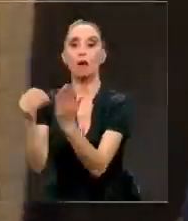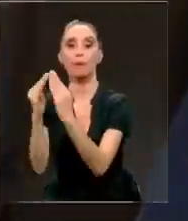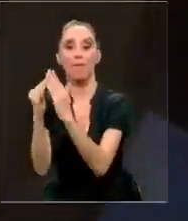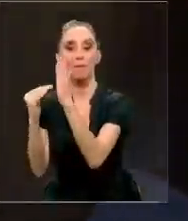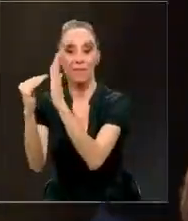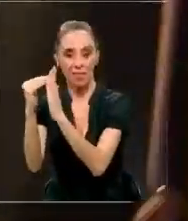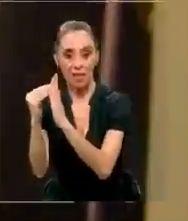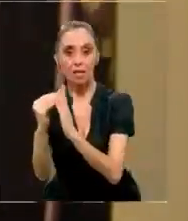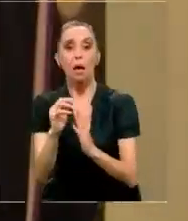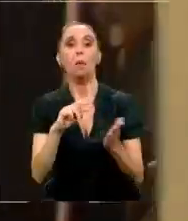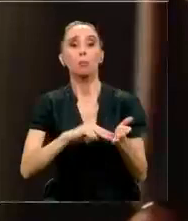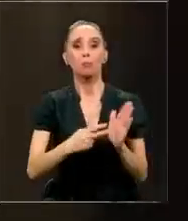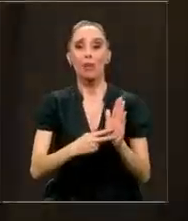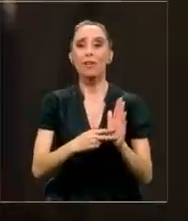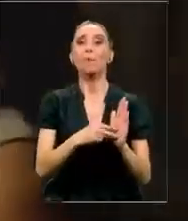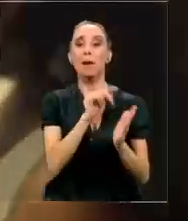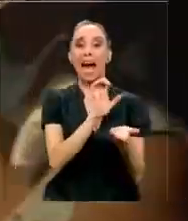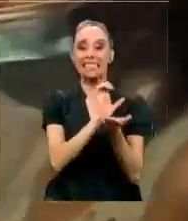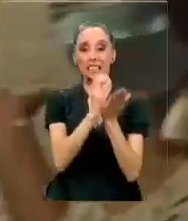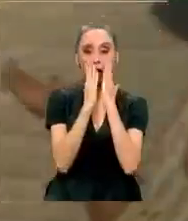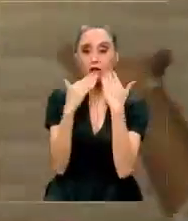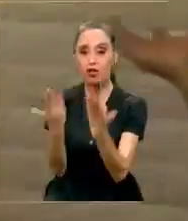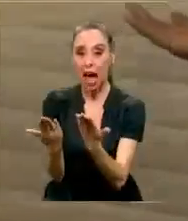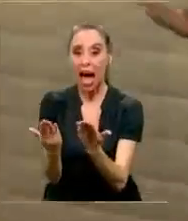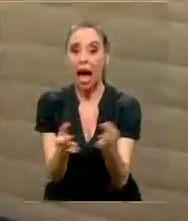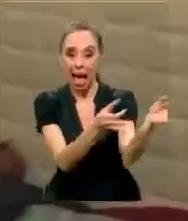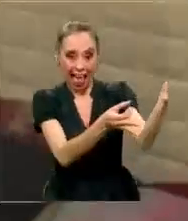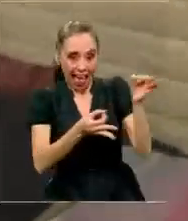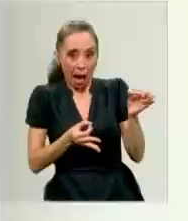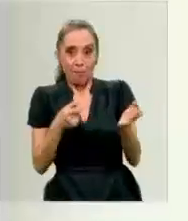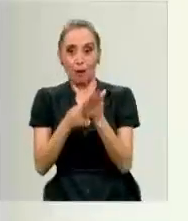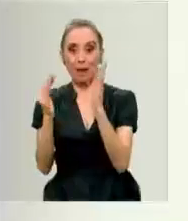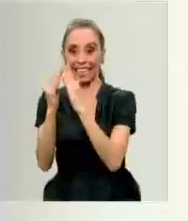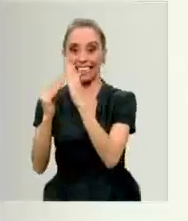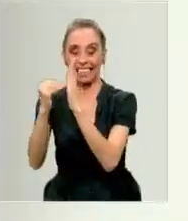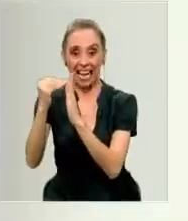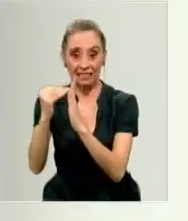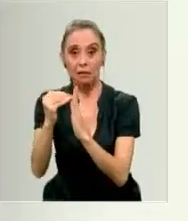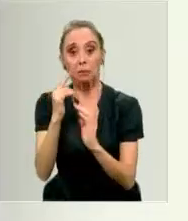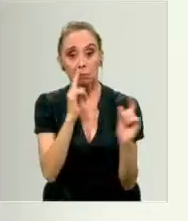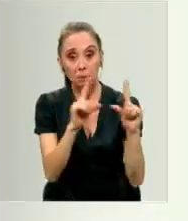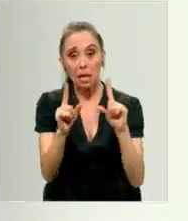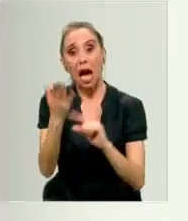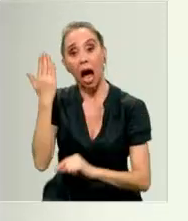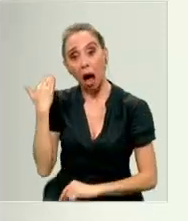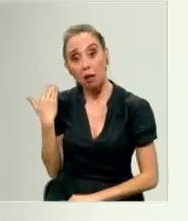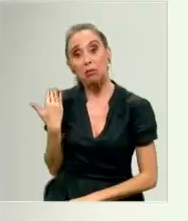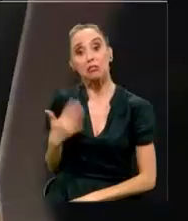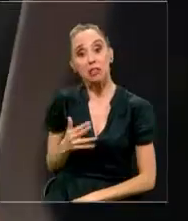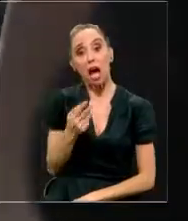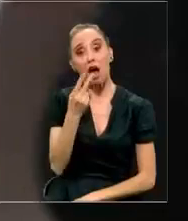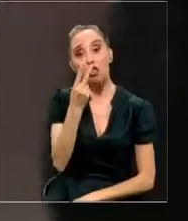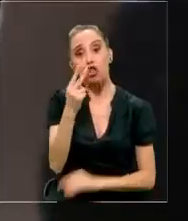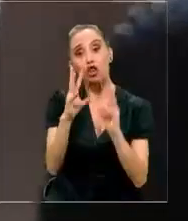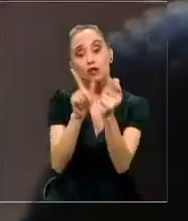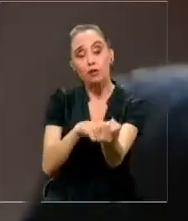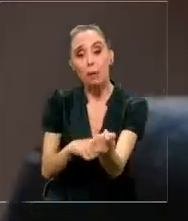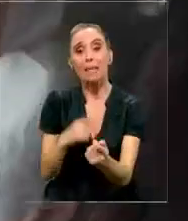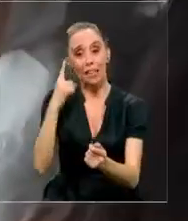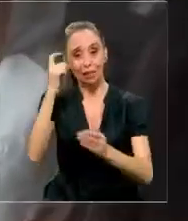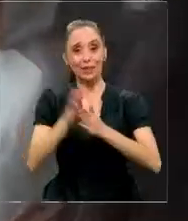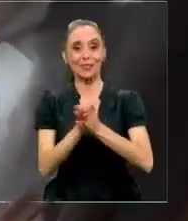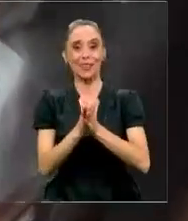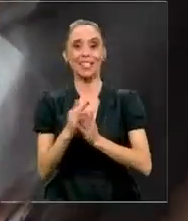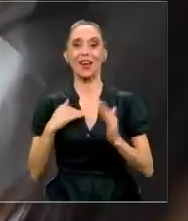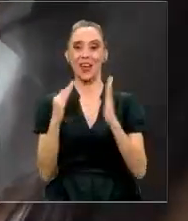con problemas de subsidios habitacionales que no es algo nuevo. Incluso esta semana le mostramos cómo 2 familias han visto cómo su sueño